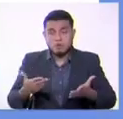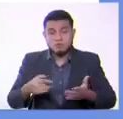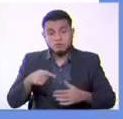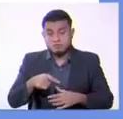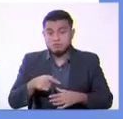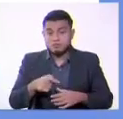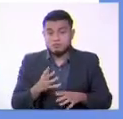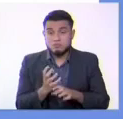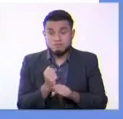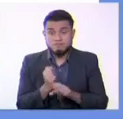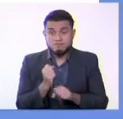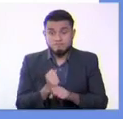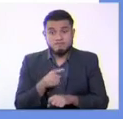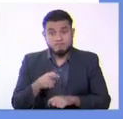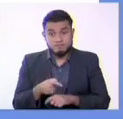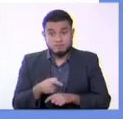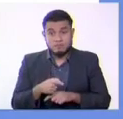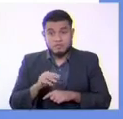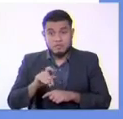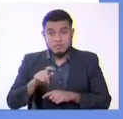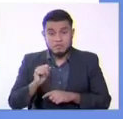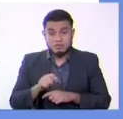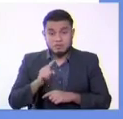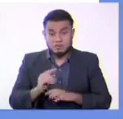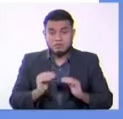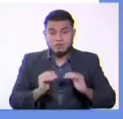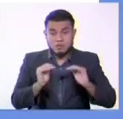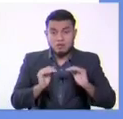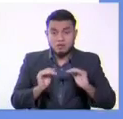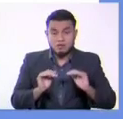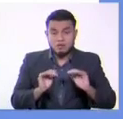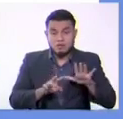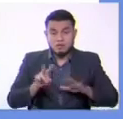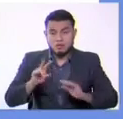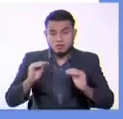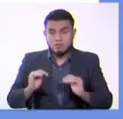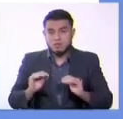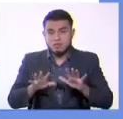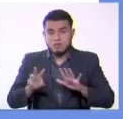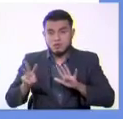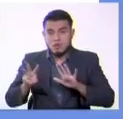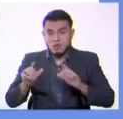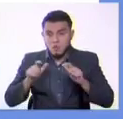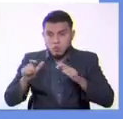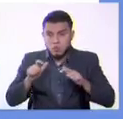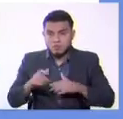cuando cometen delitos es entre mayor de 12 y menor de 18 años.